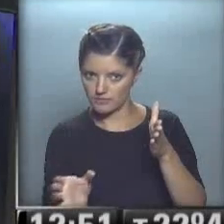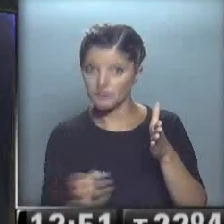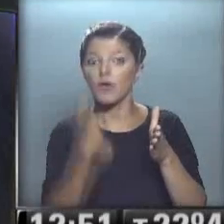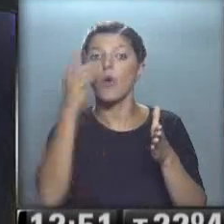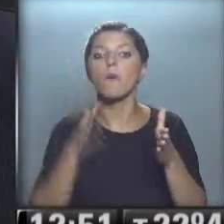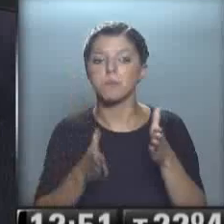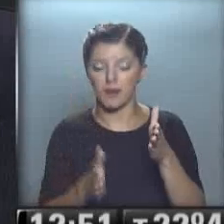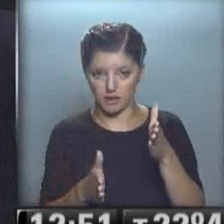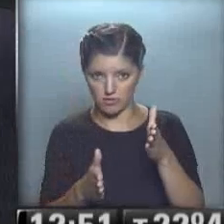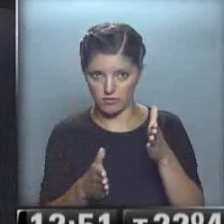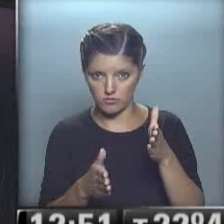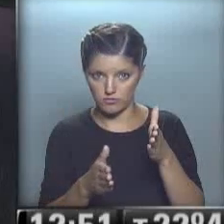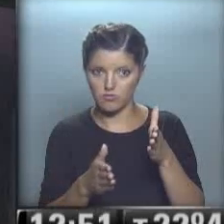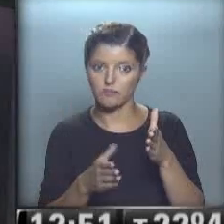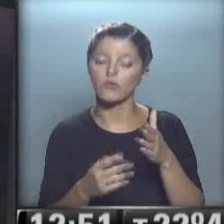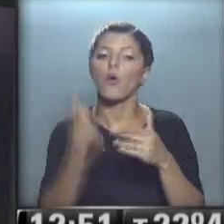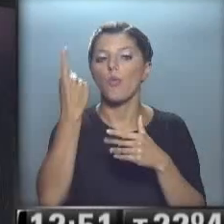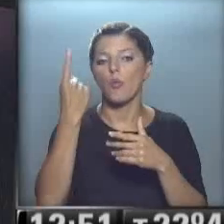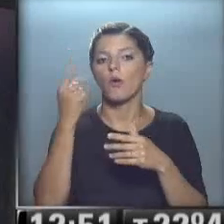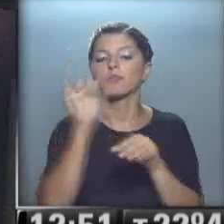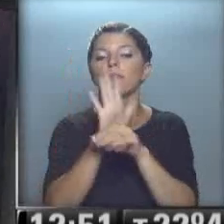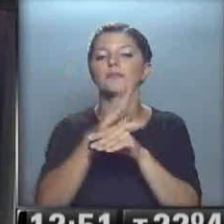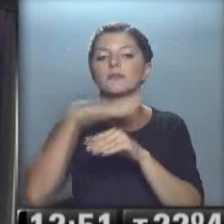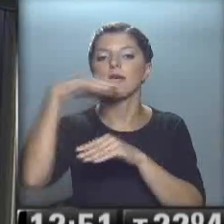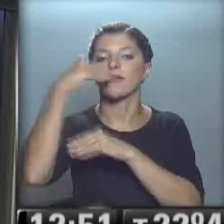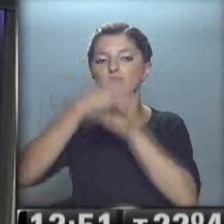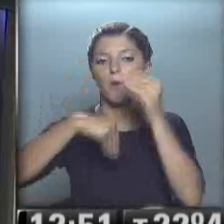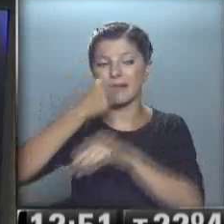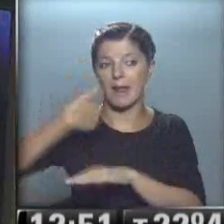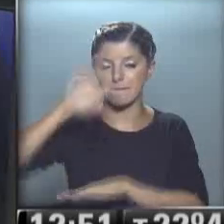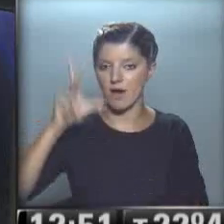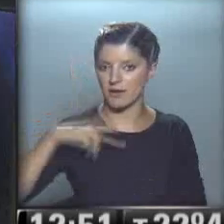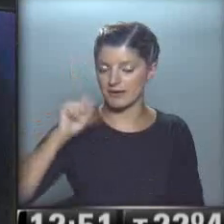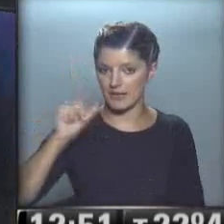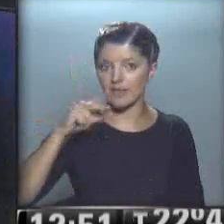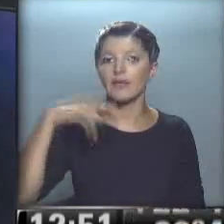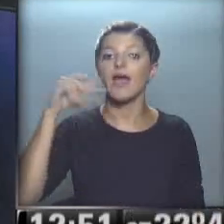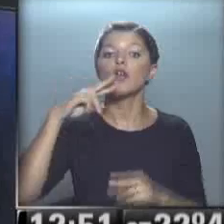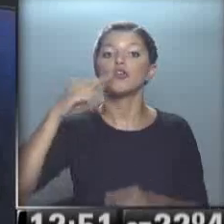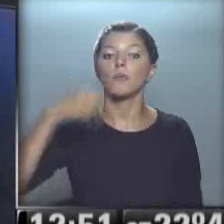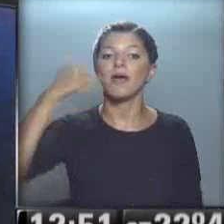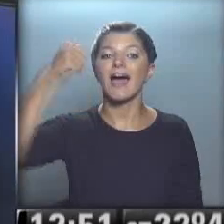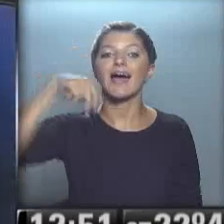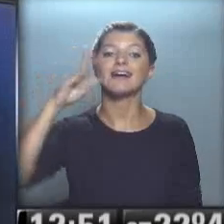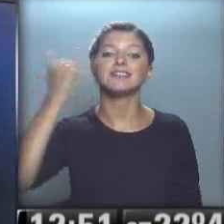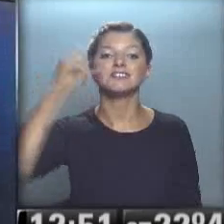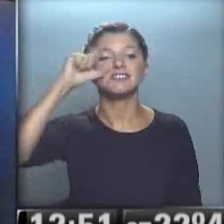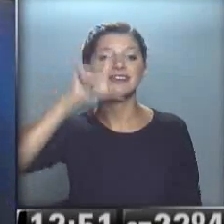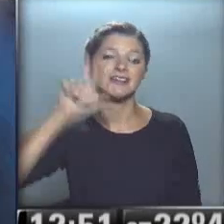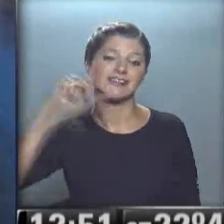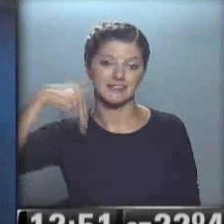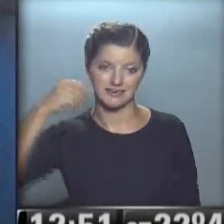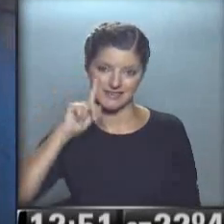pescado que se produce harina de pescado una de las familias más ricas de chile que es la familia angelini el grupo angelini se ha justamente